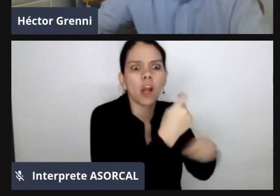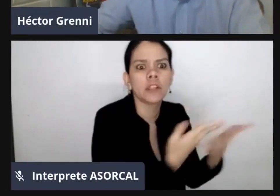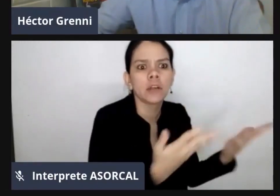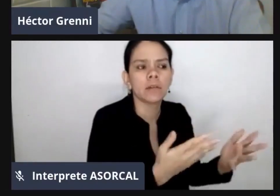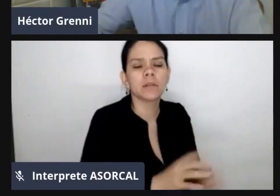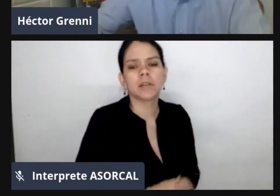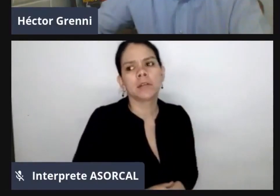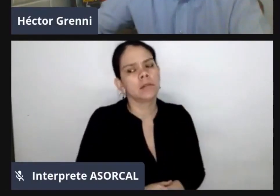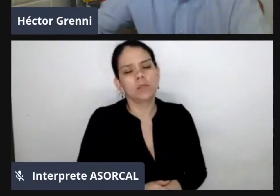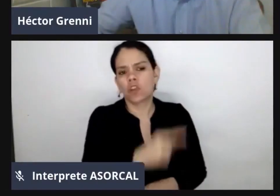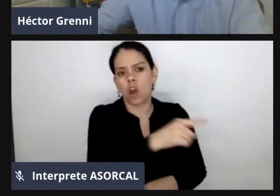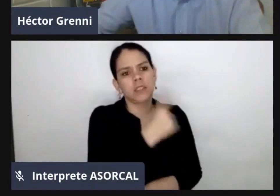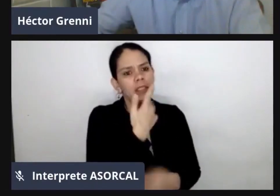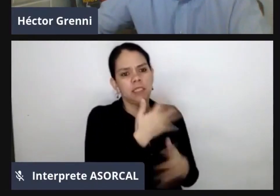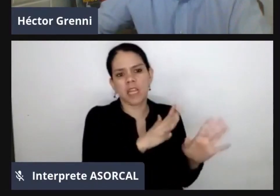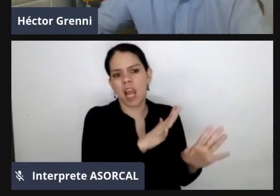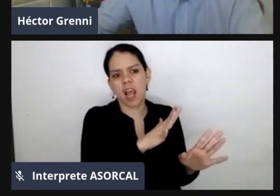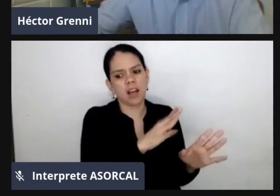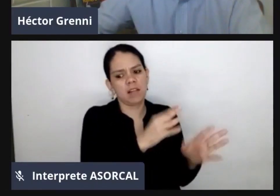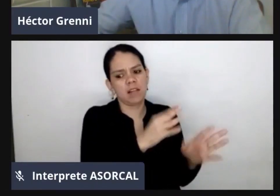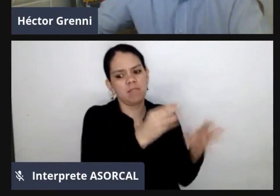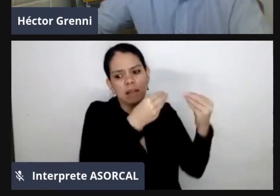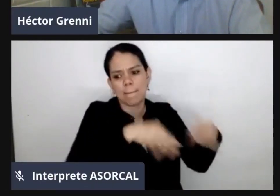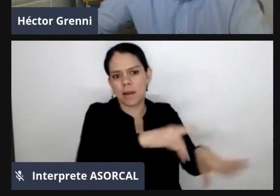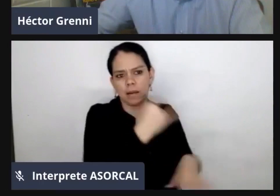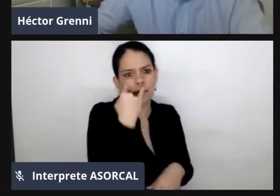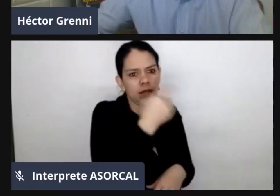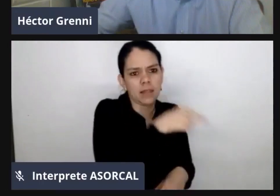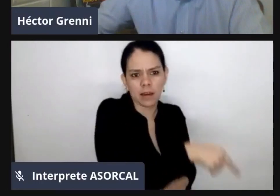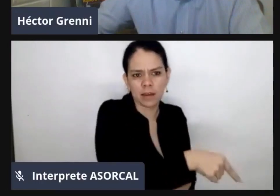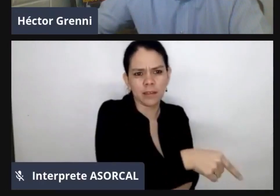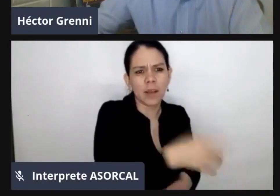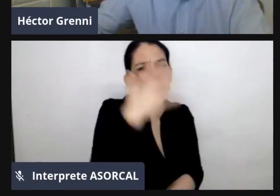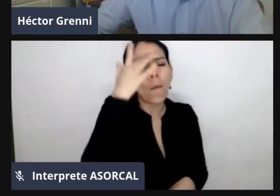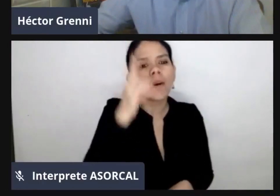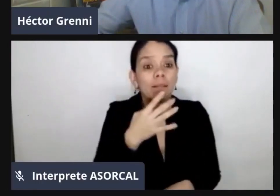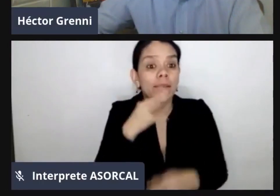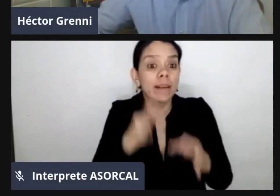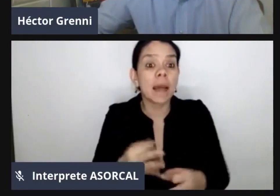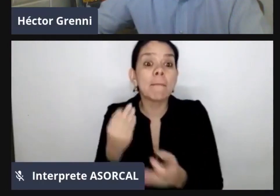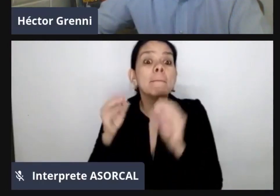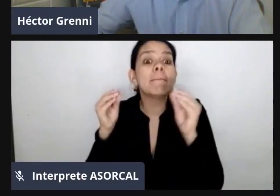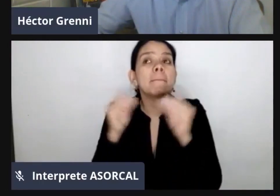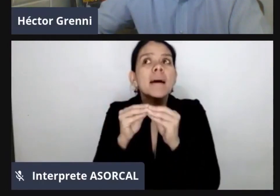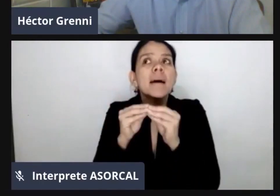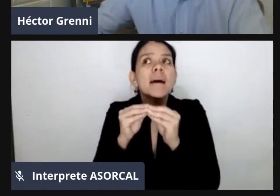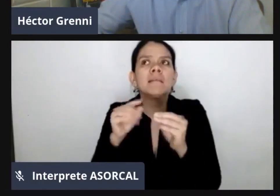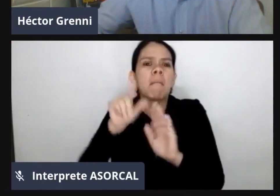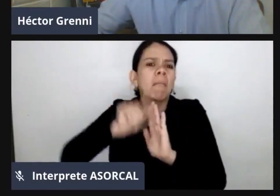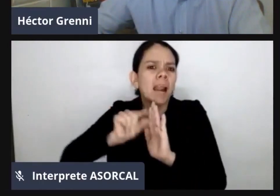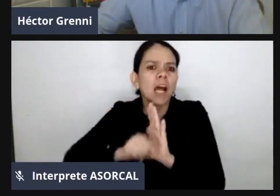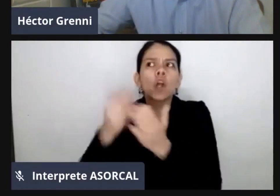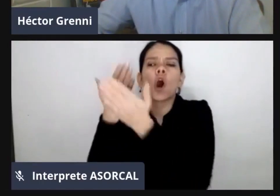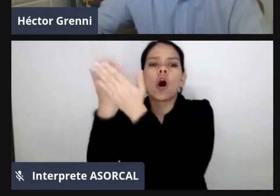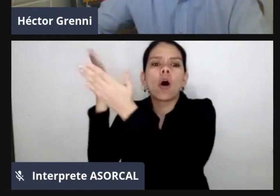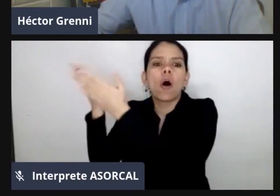o en Guatemala que producirlo. Además, la producción agraria